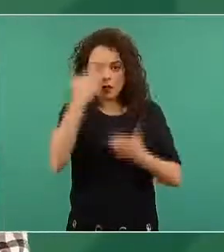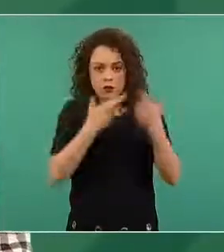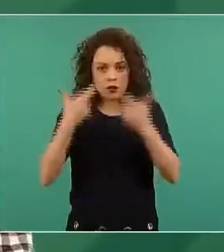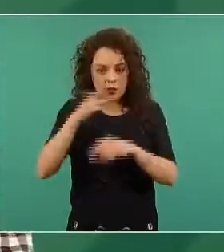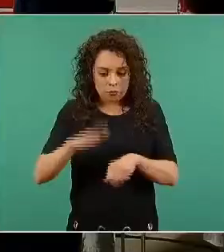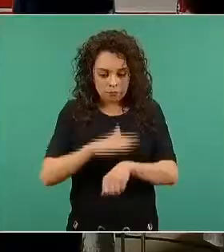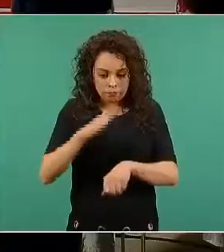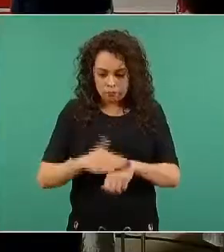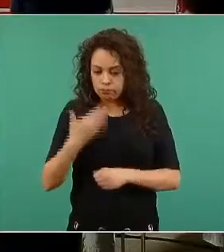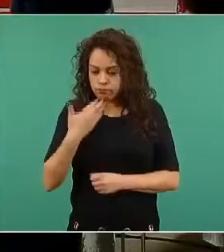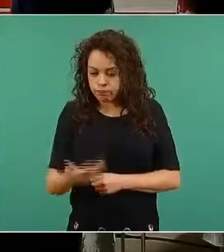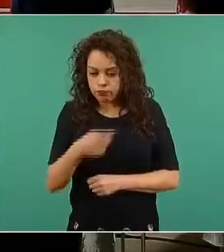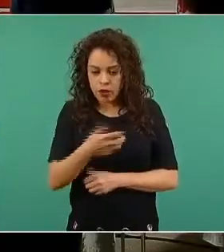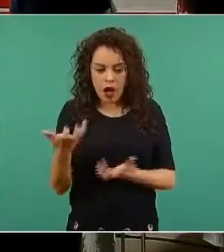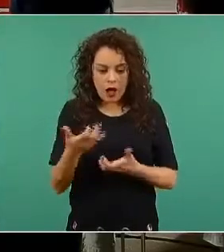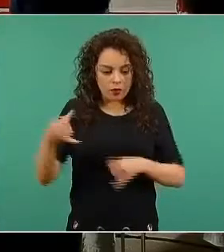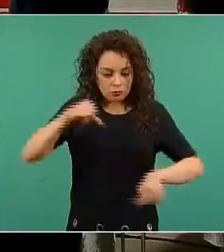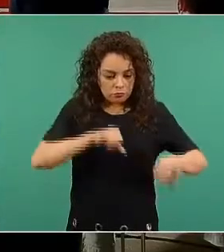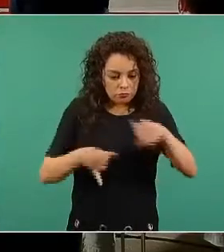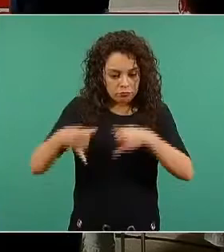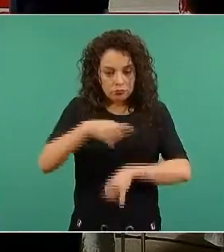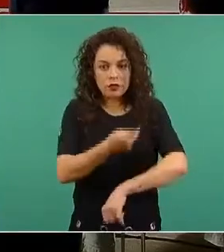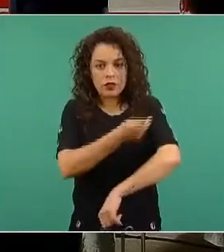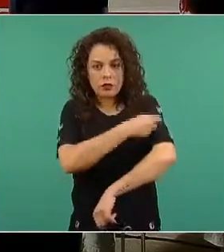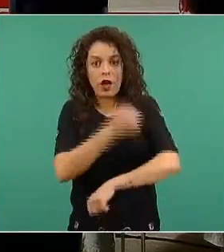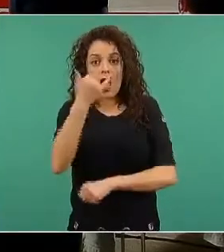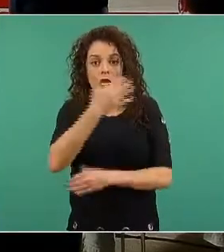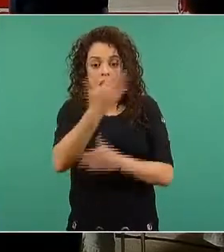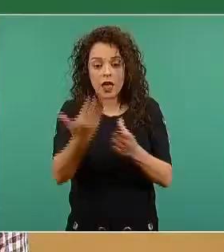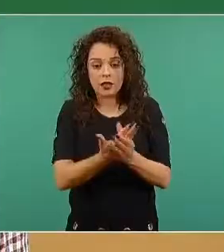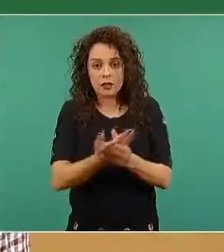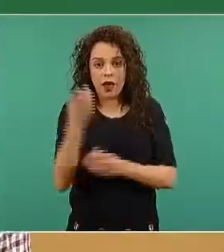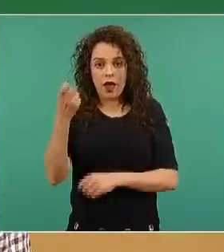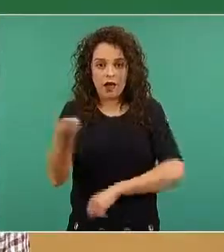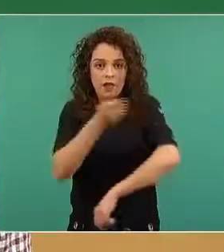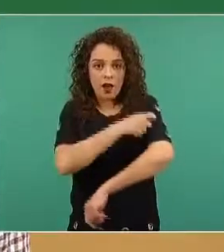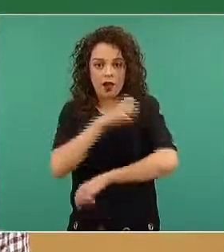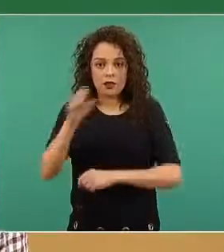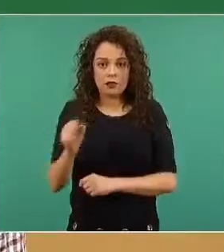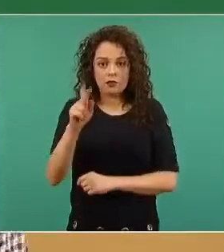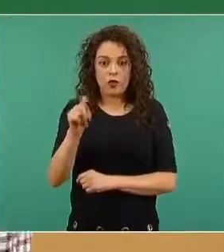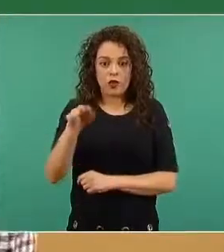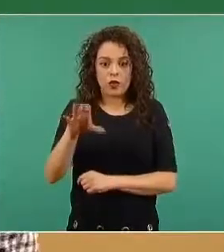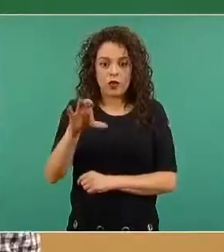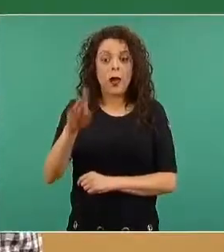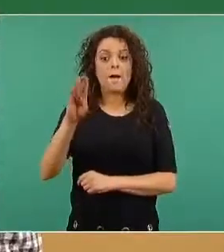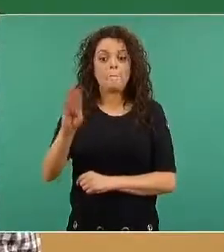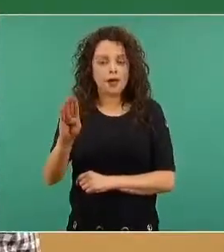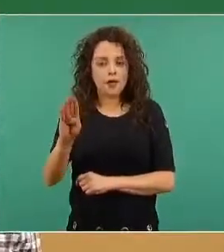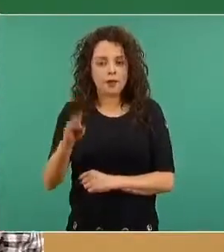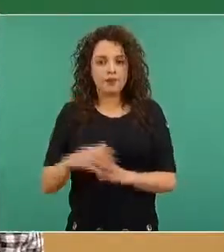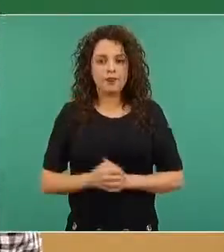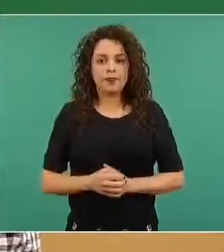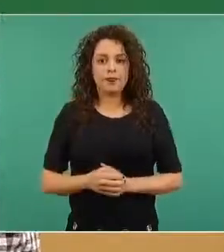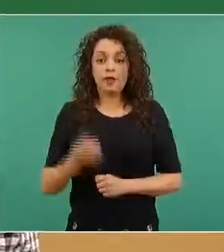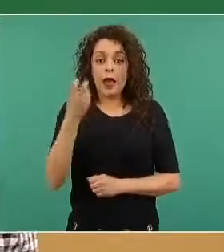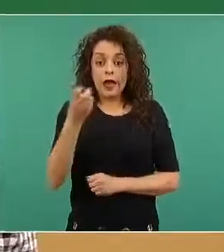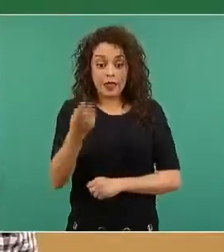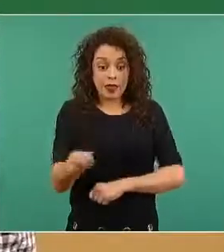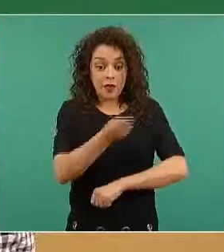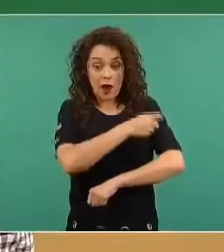buenas prácticas de manufactura y el expediente de la vacuna Sputnik V. Y esta